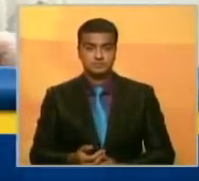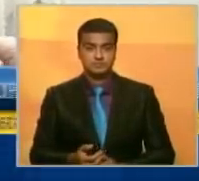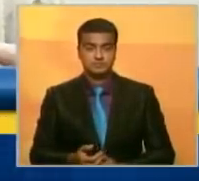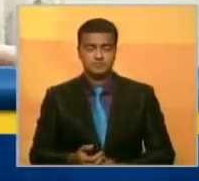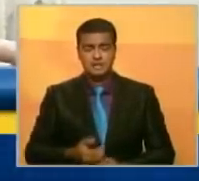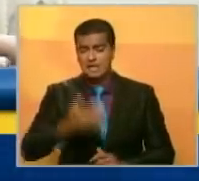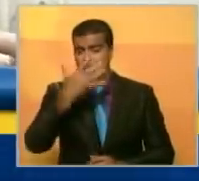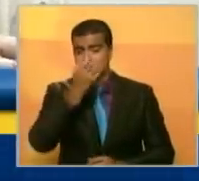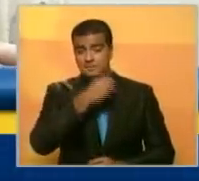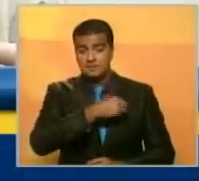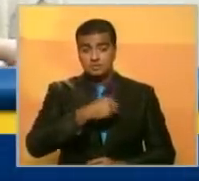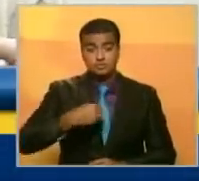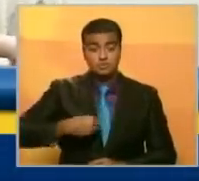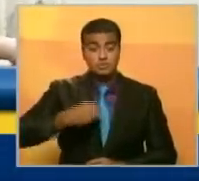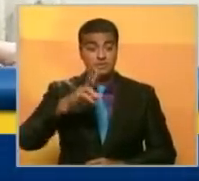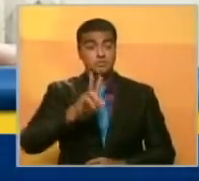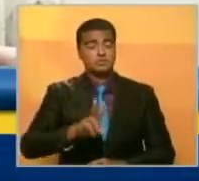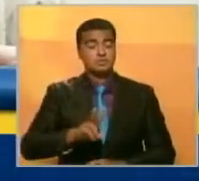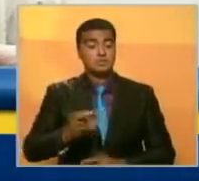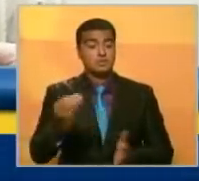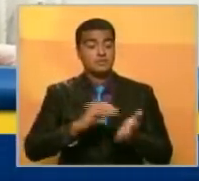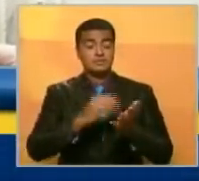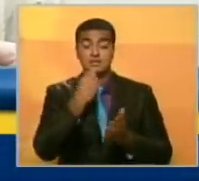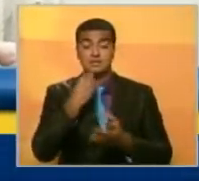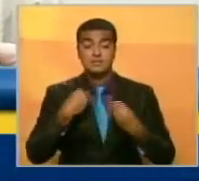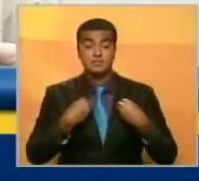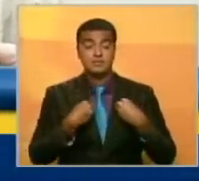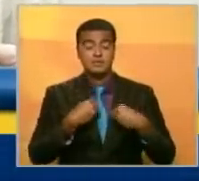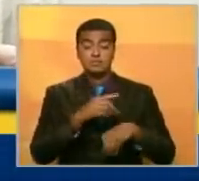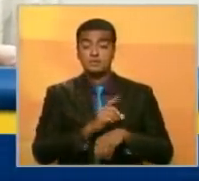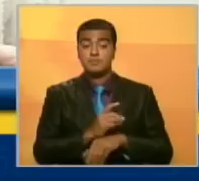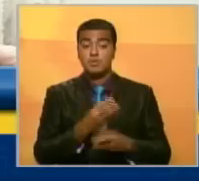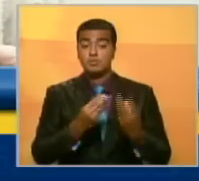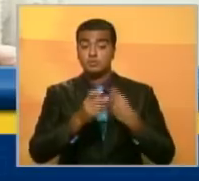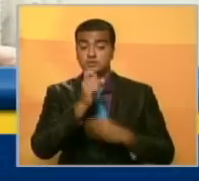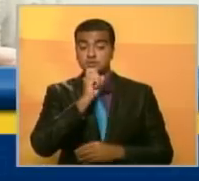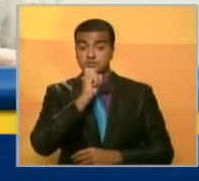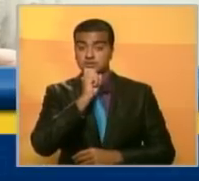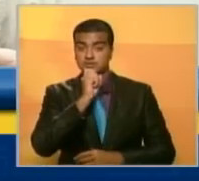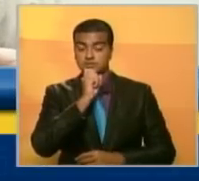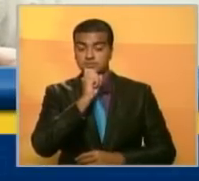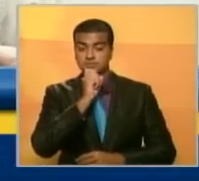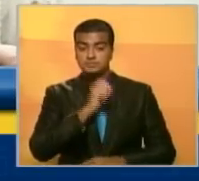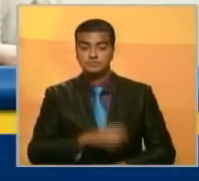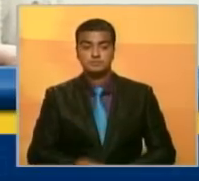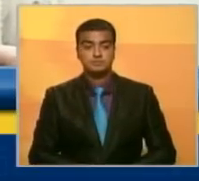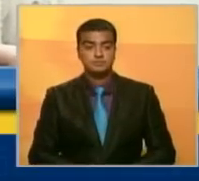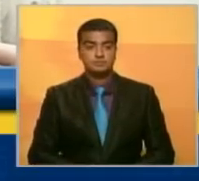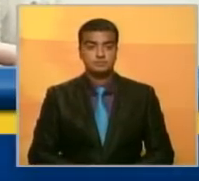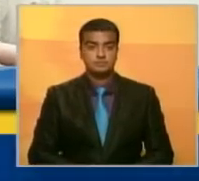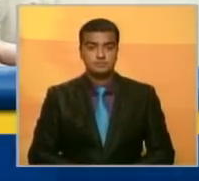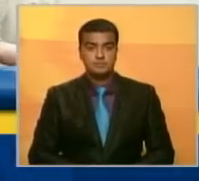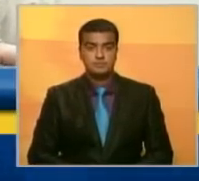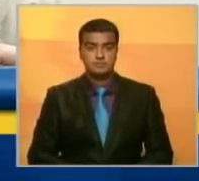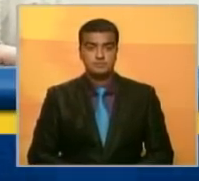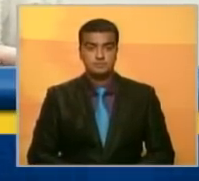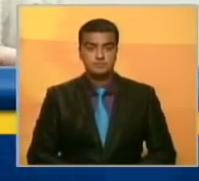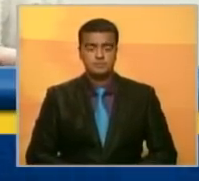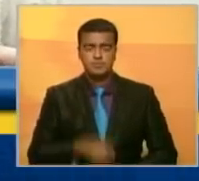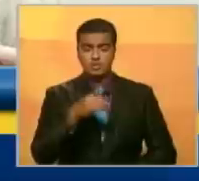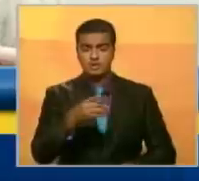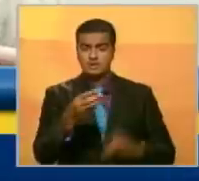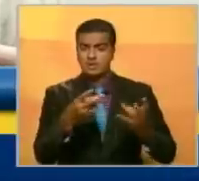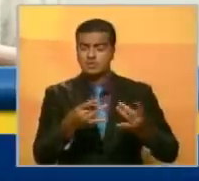Lamentablemente para nosotros en Venezuela se ratifica que estamos viviendo en un momento bien, pero bien complicado, difícil, a propósito de estas agendas